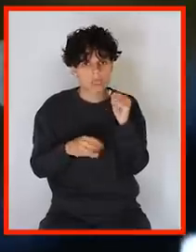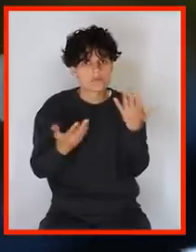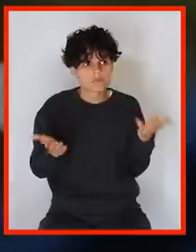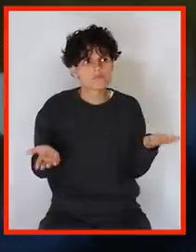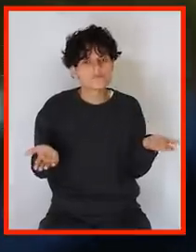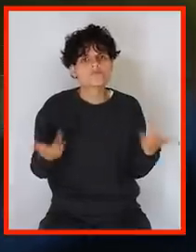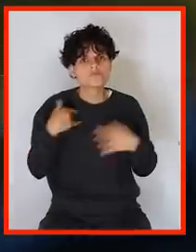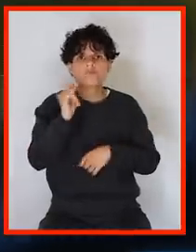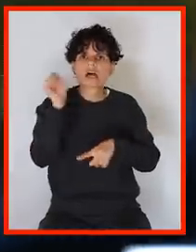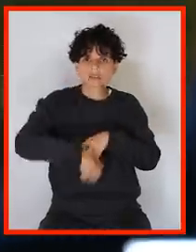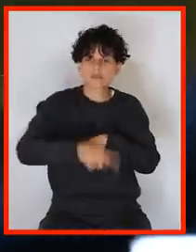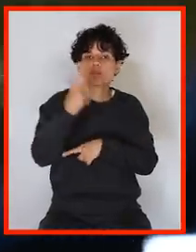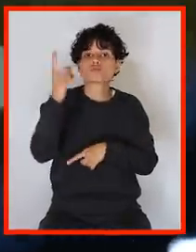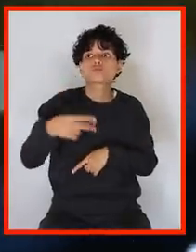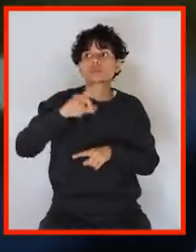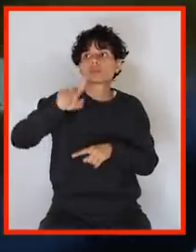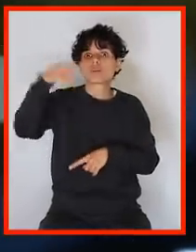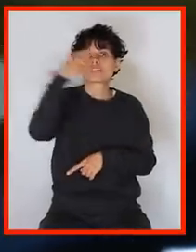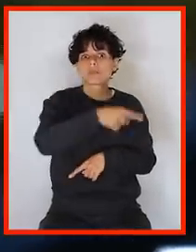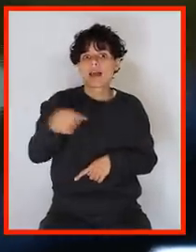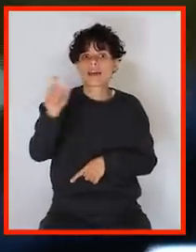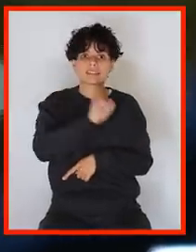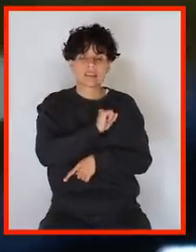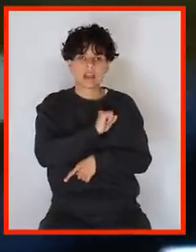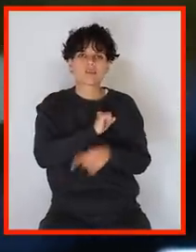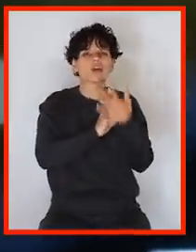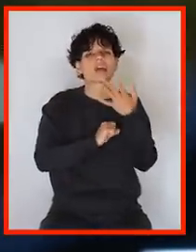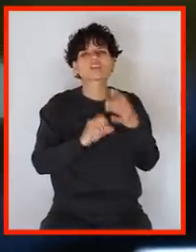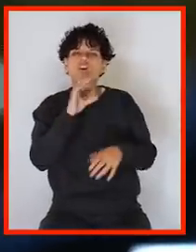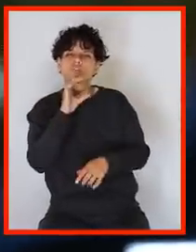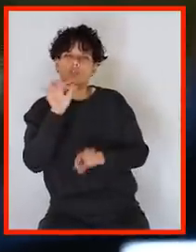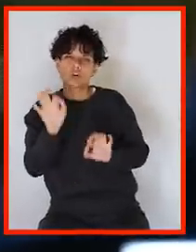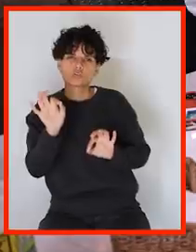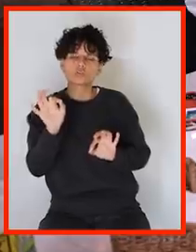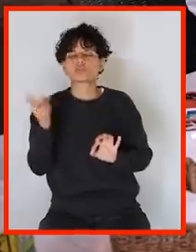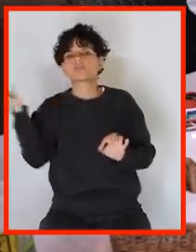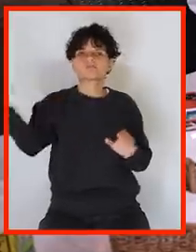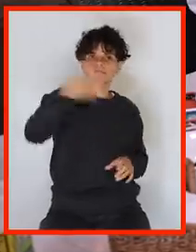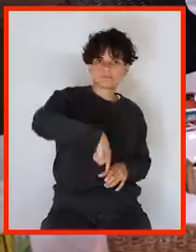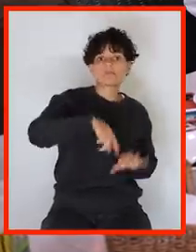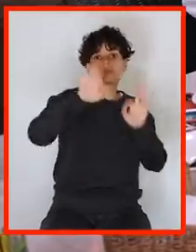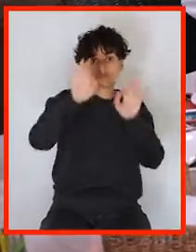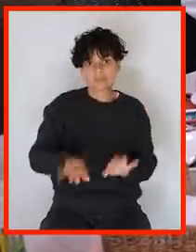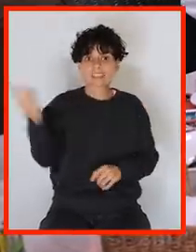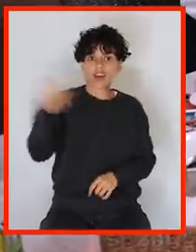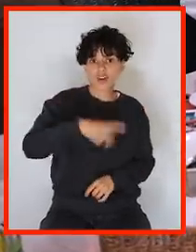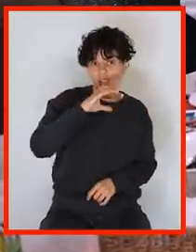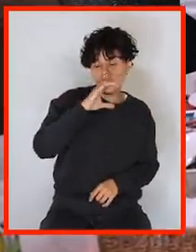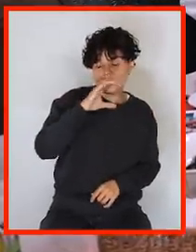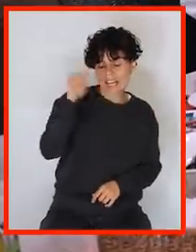Démosle, yo la semana que viene voy a Santiago porque él venía de Conce, venía de lejos, pues. Y nos juntamos ese mismo día,